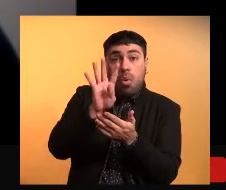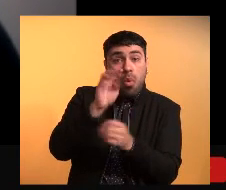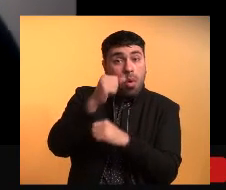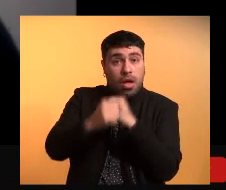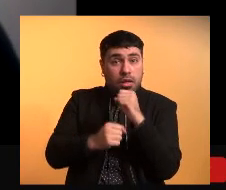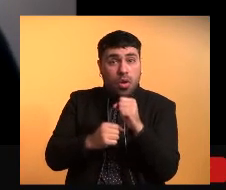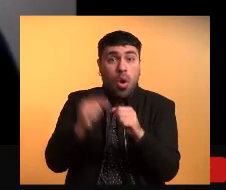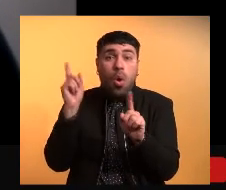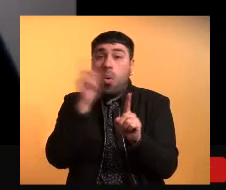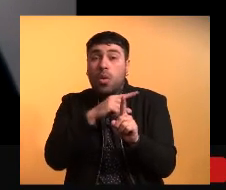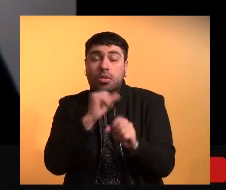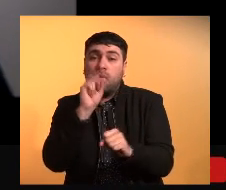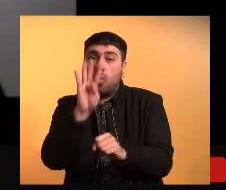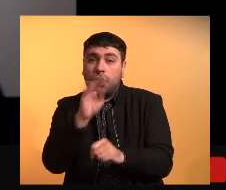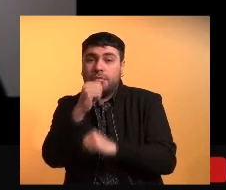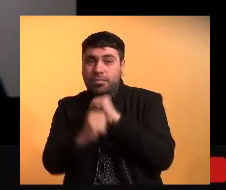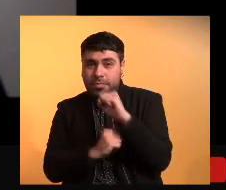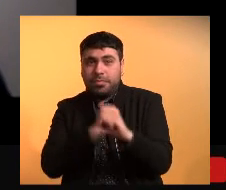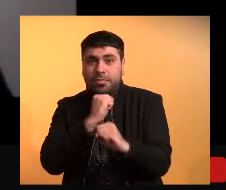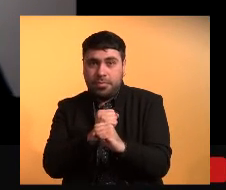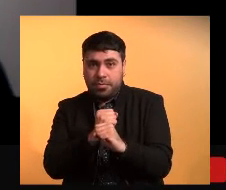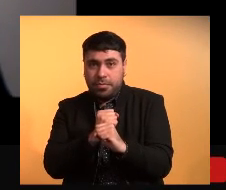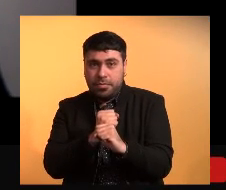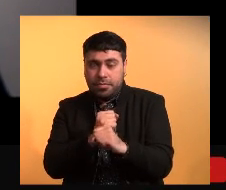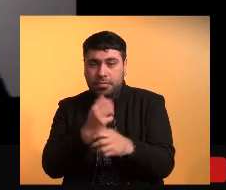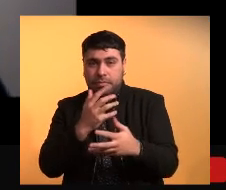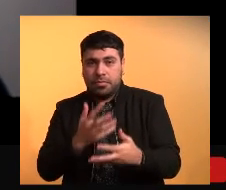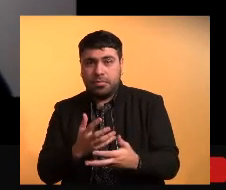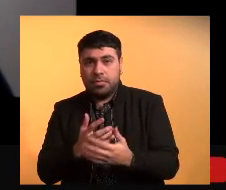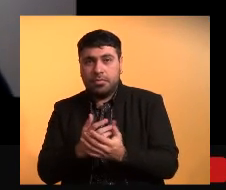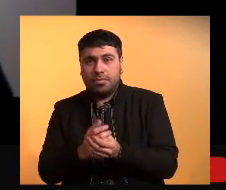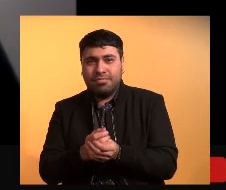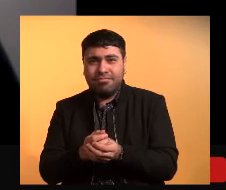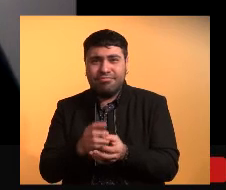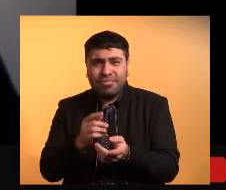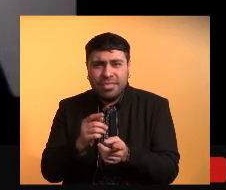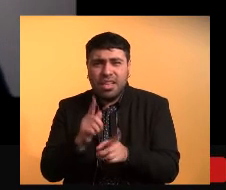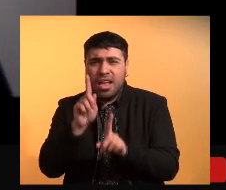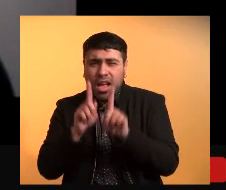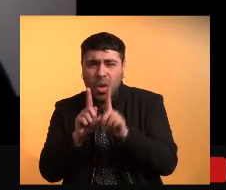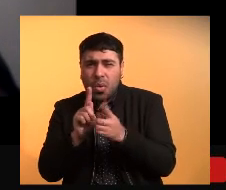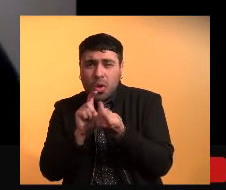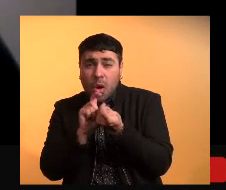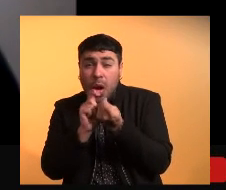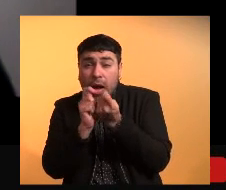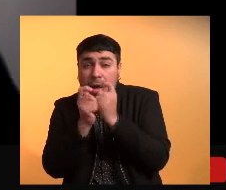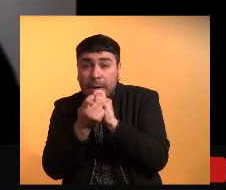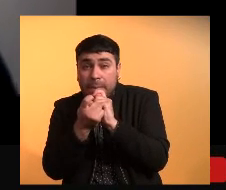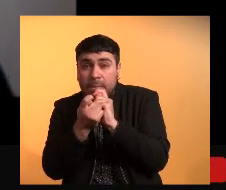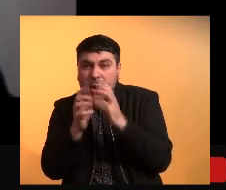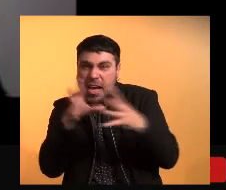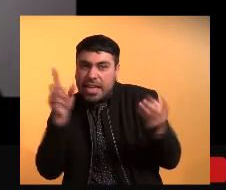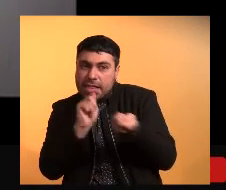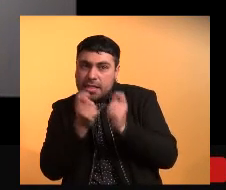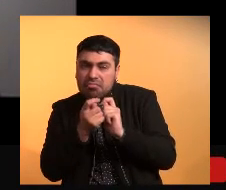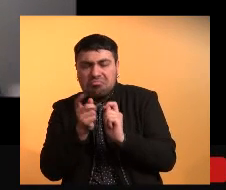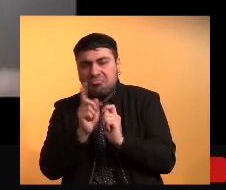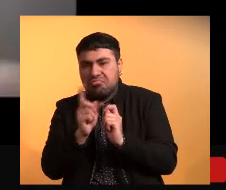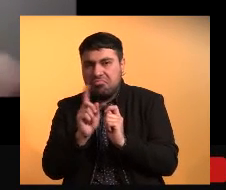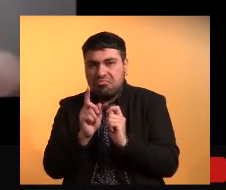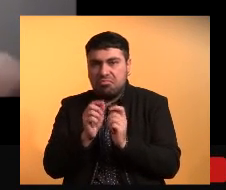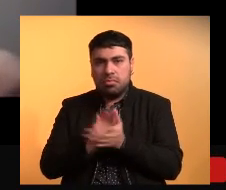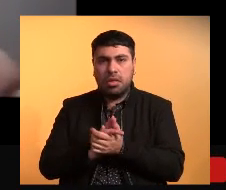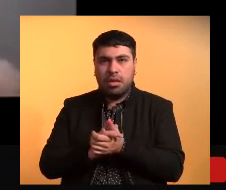desde el 2017 hasta este año. Y en esos 4 años, al menos personalmente, no he visto un cambio significativo, pero bueno, es